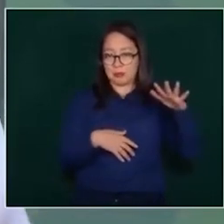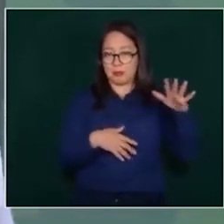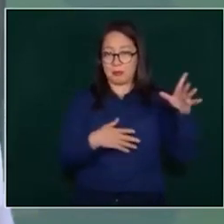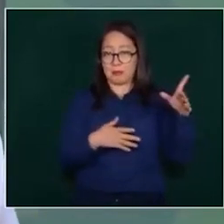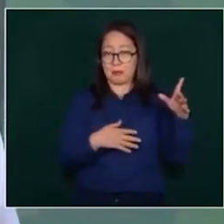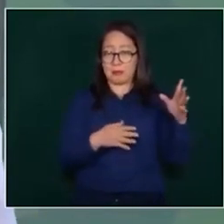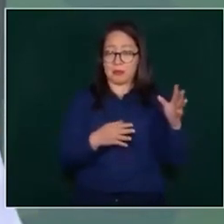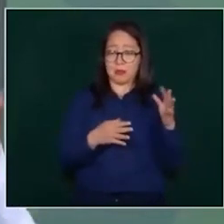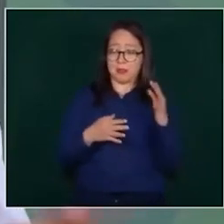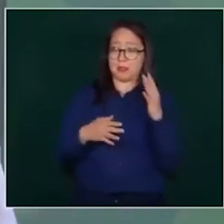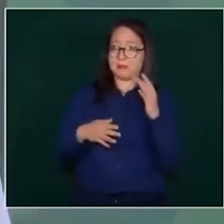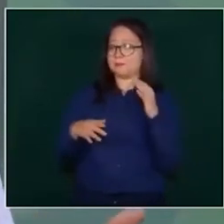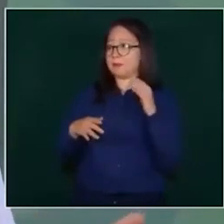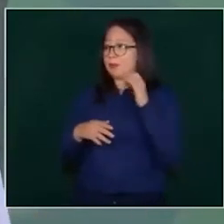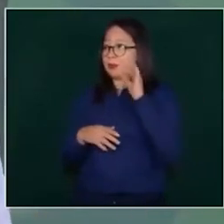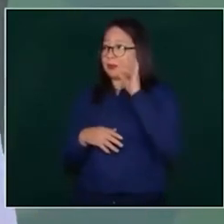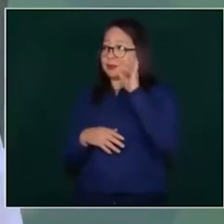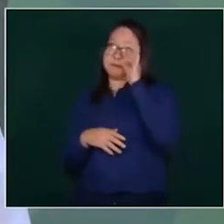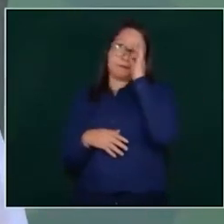de verdad, es